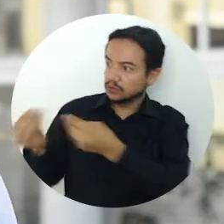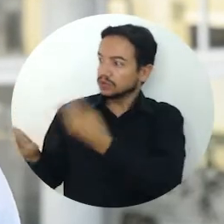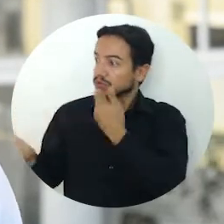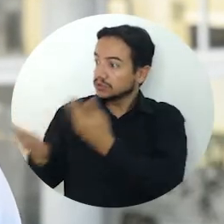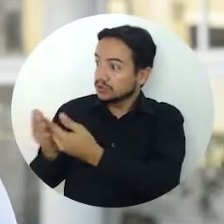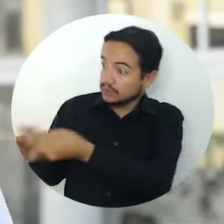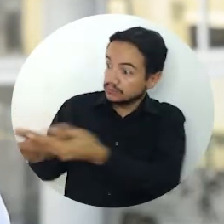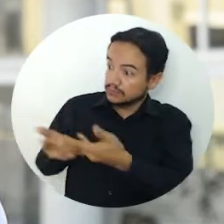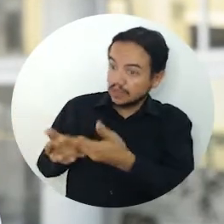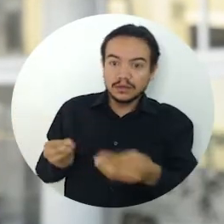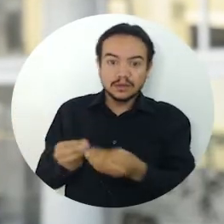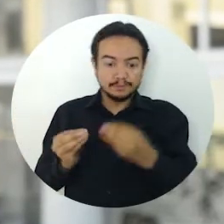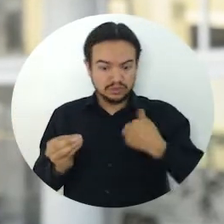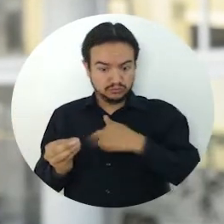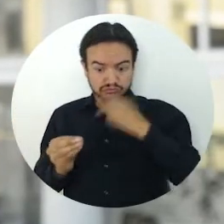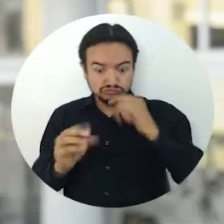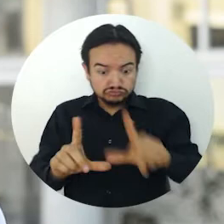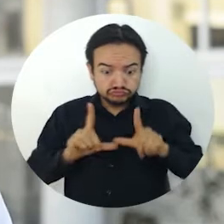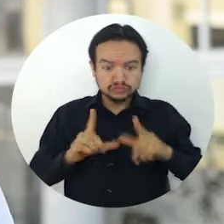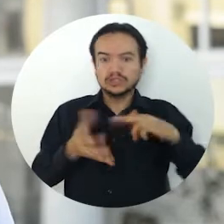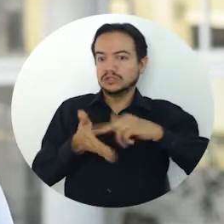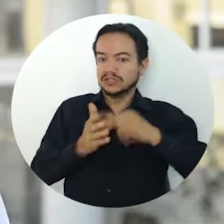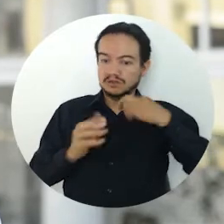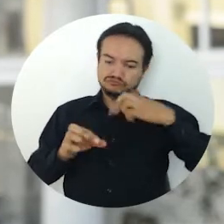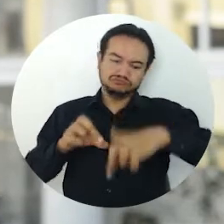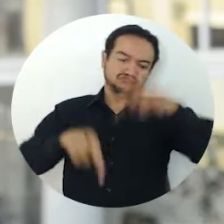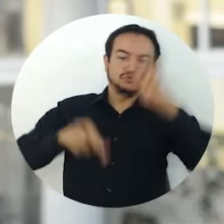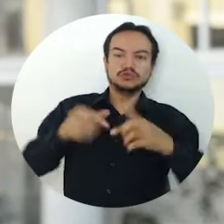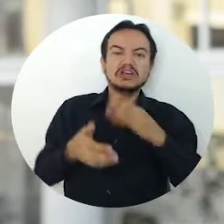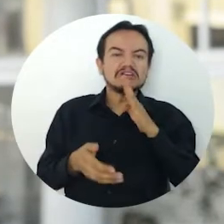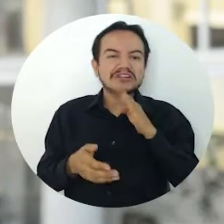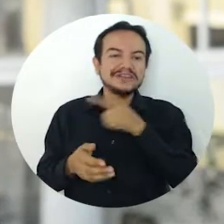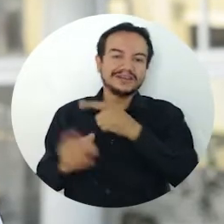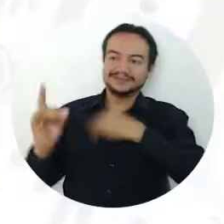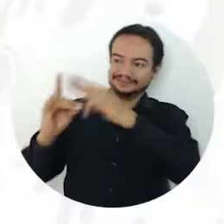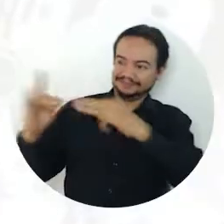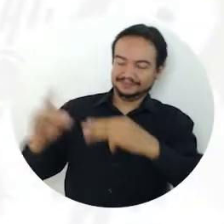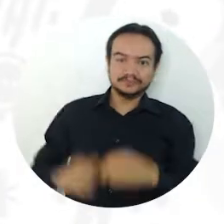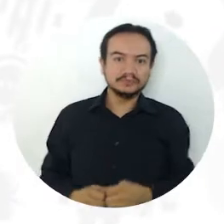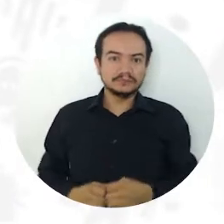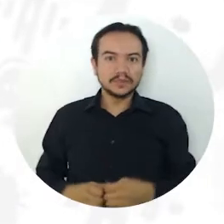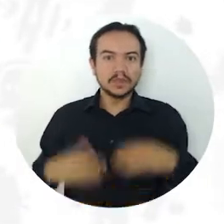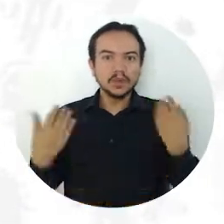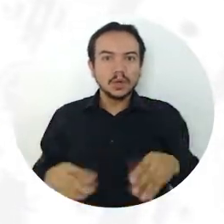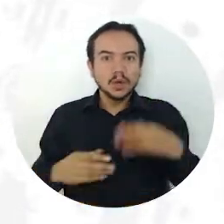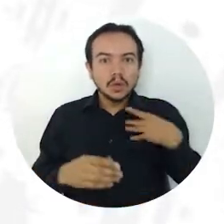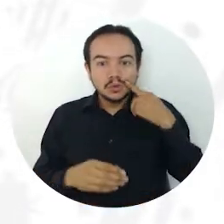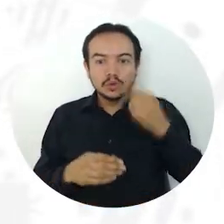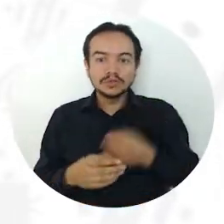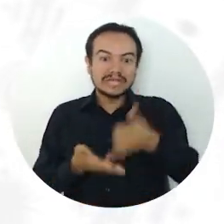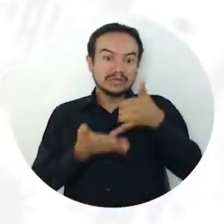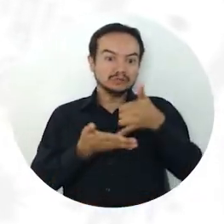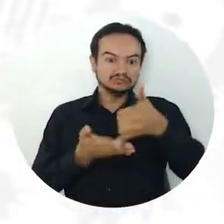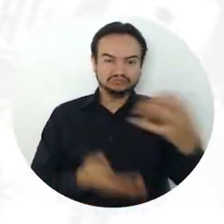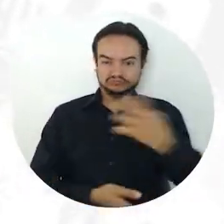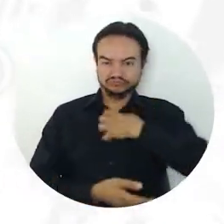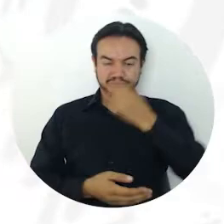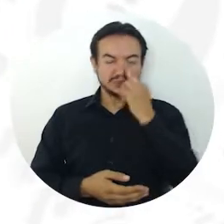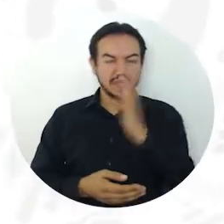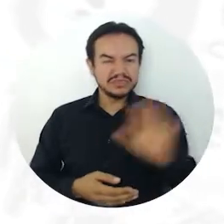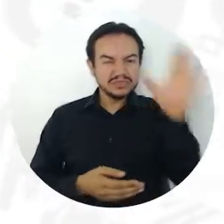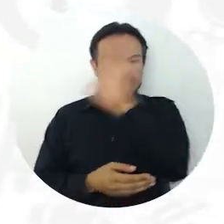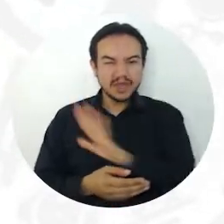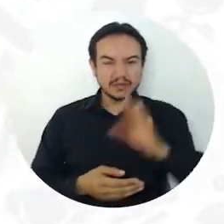facilidades y además de las becas es que cuando terminamos como profesionales somos profesionales de la Universidad del Magdalena. Uni Magdalena se coronó como campeón nacional